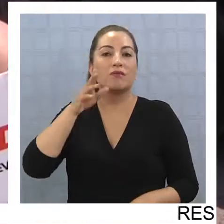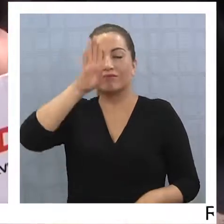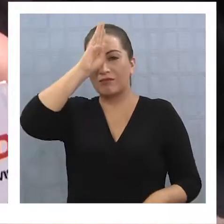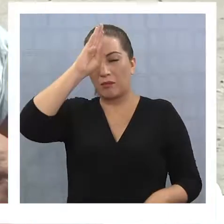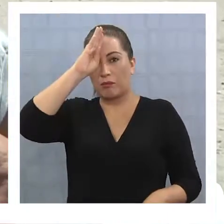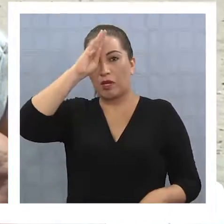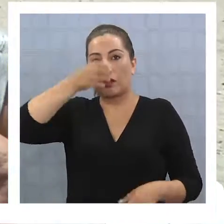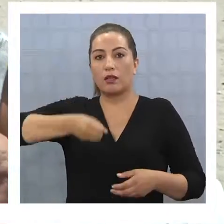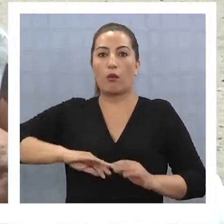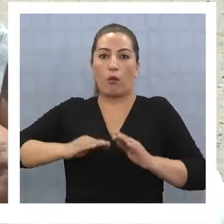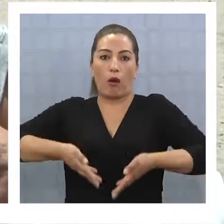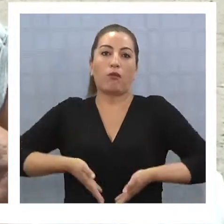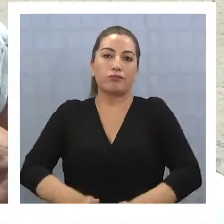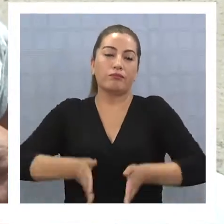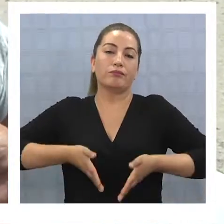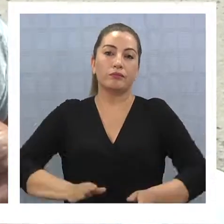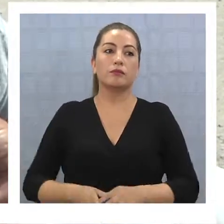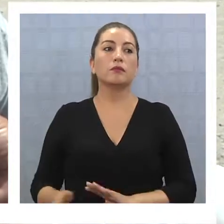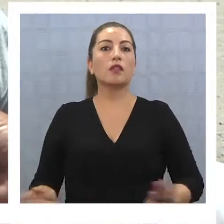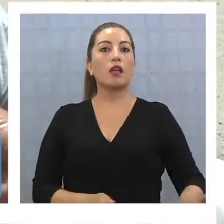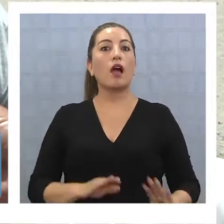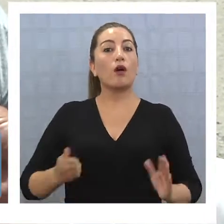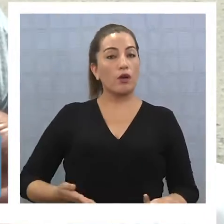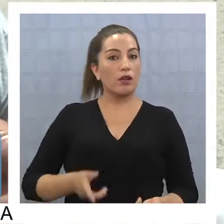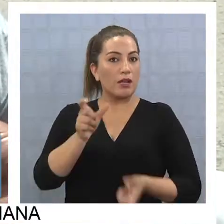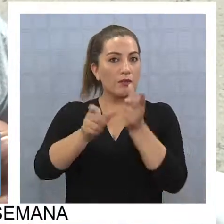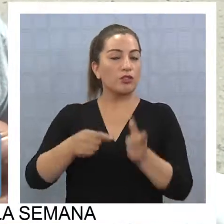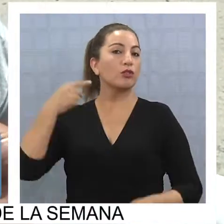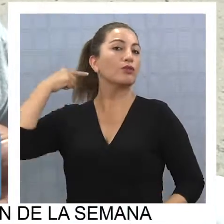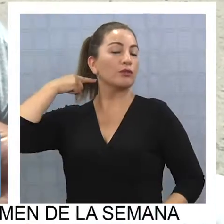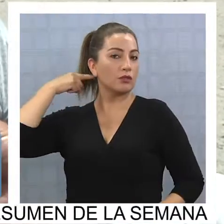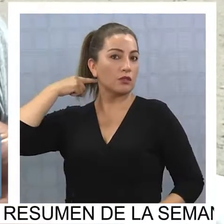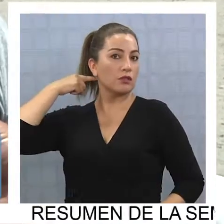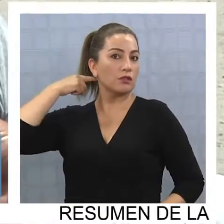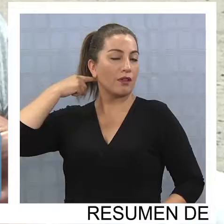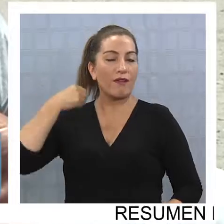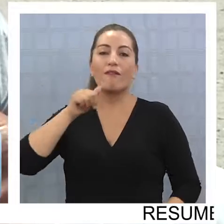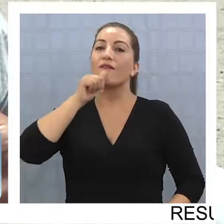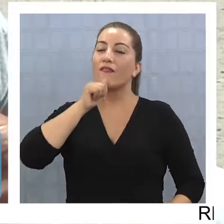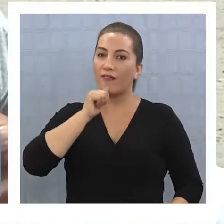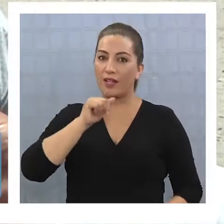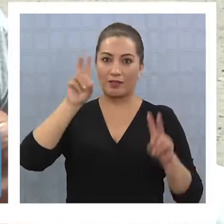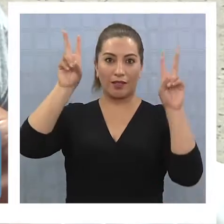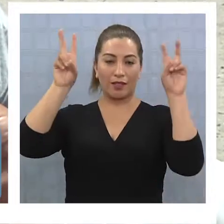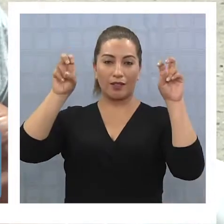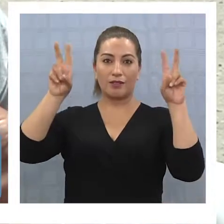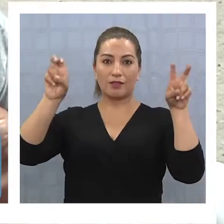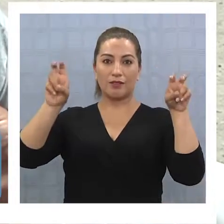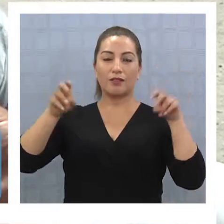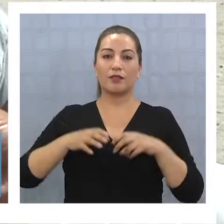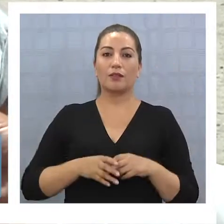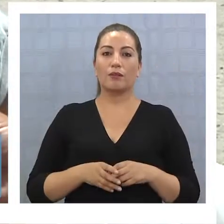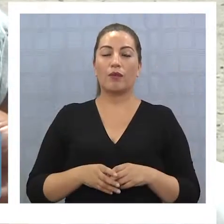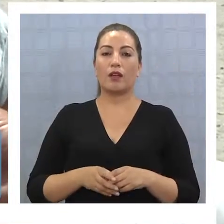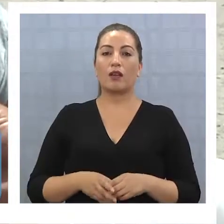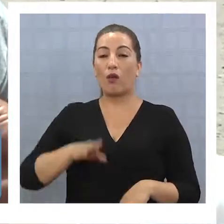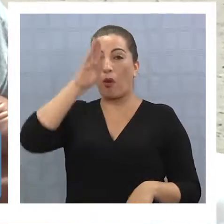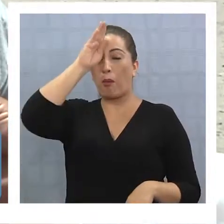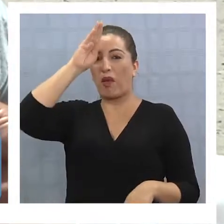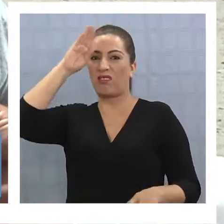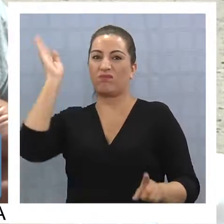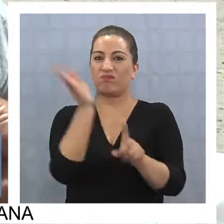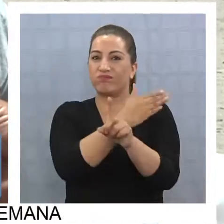demasiadas veces. La gente está tomando un poco más de conciencia, si igual todavía falta algo en cuanto a la parte de maltrato animal,